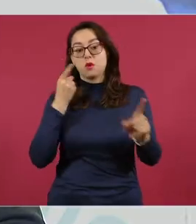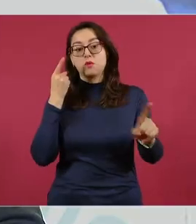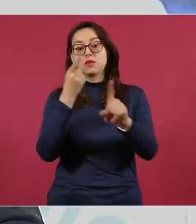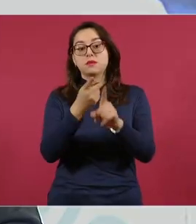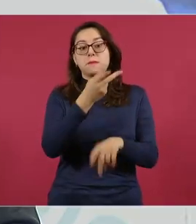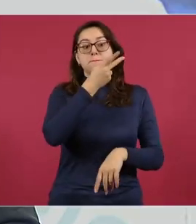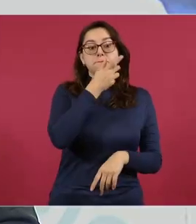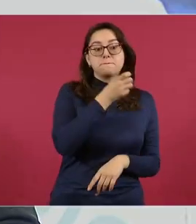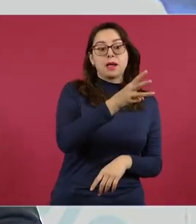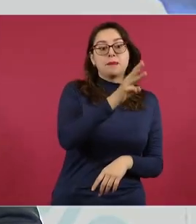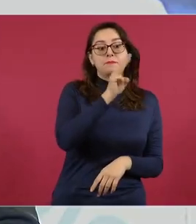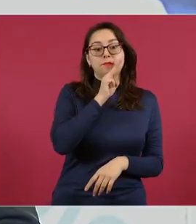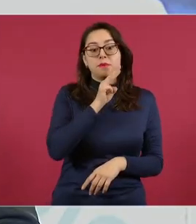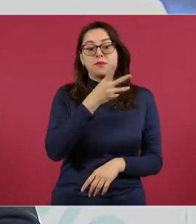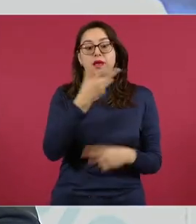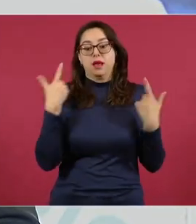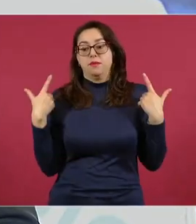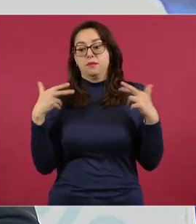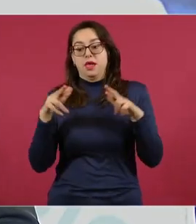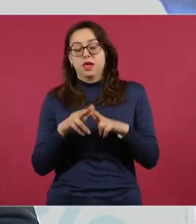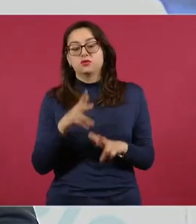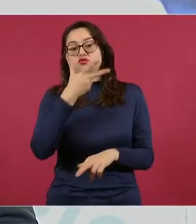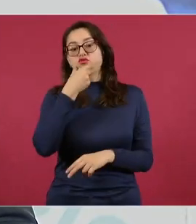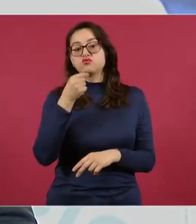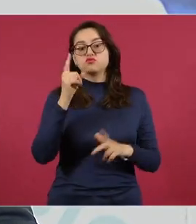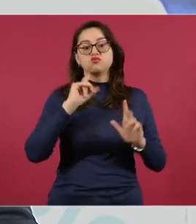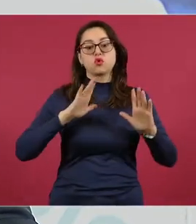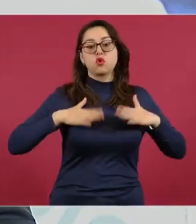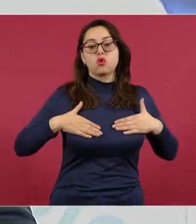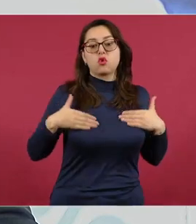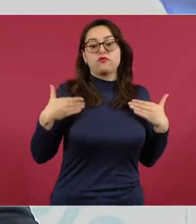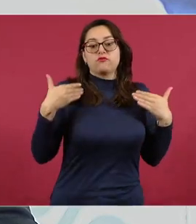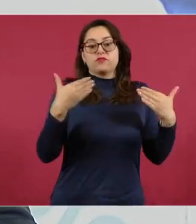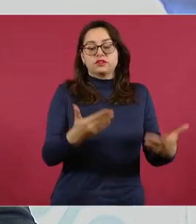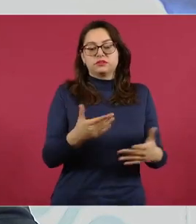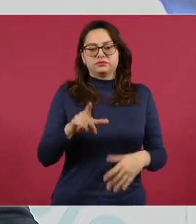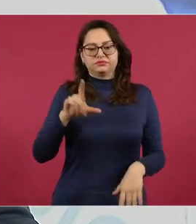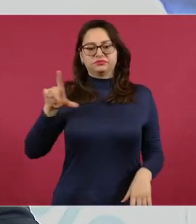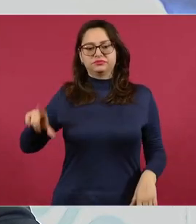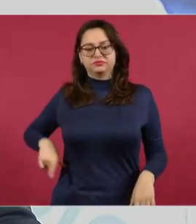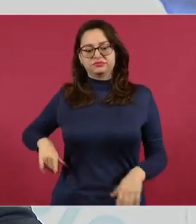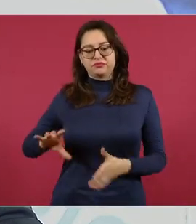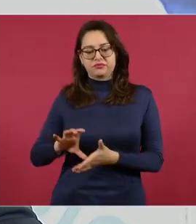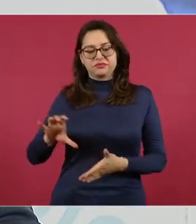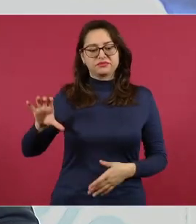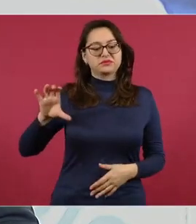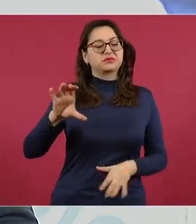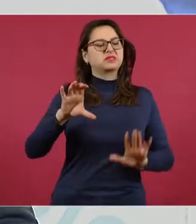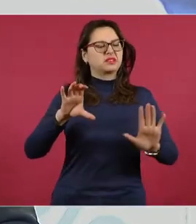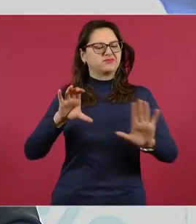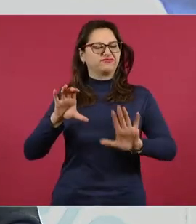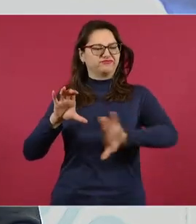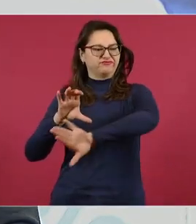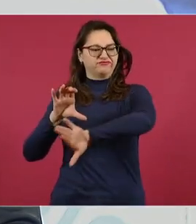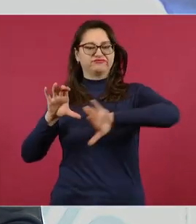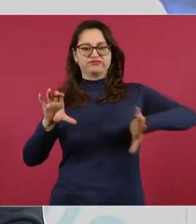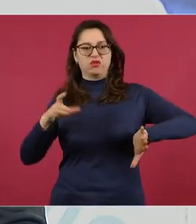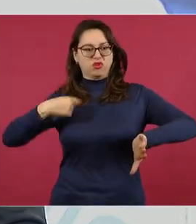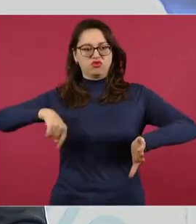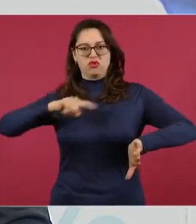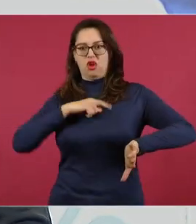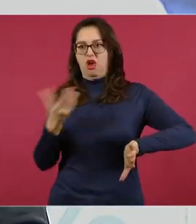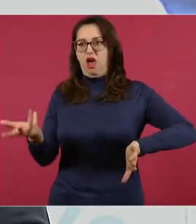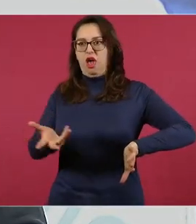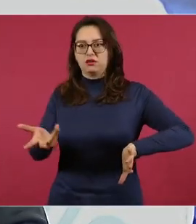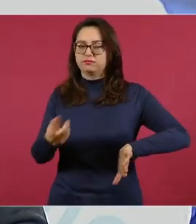las maestras y maestros, y que no trata de imponer ningún tipo de personal técnico ni constructores para realizar